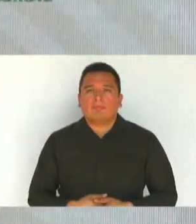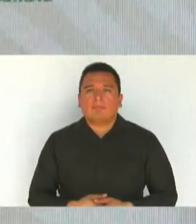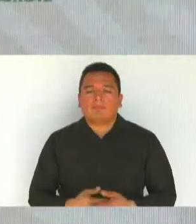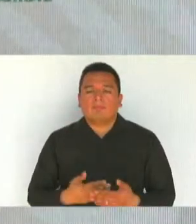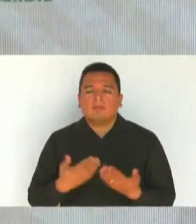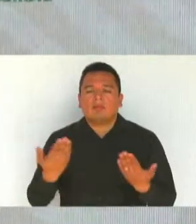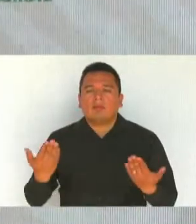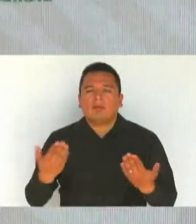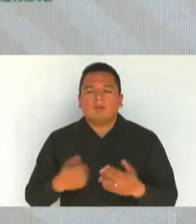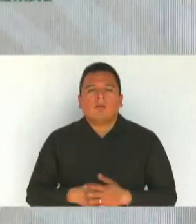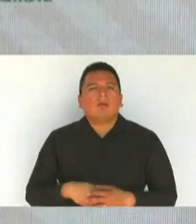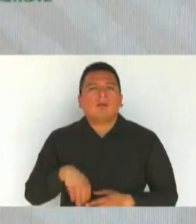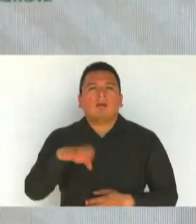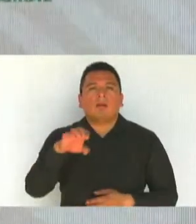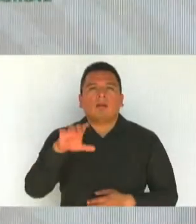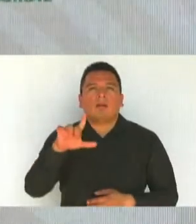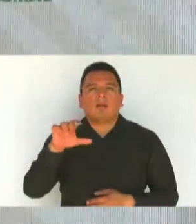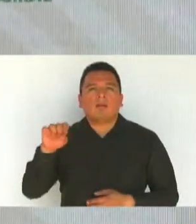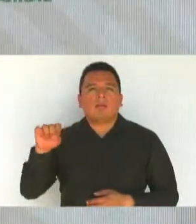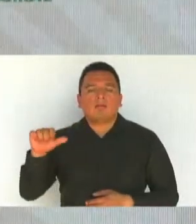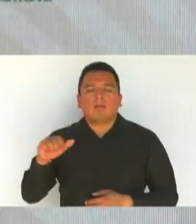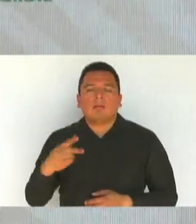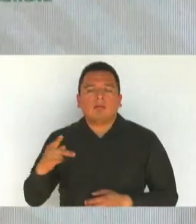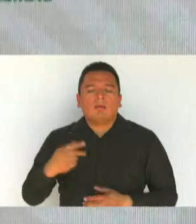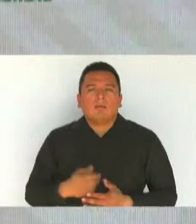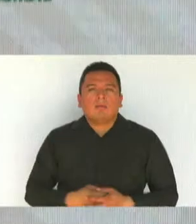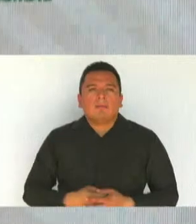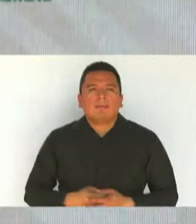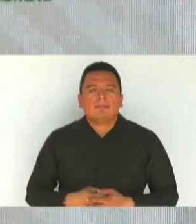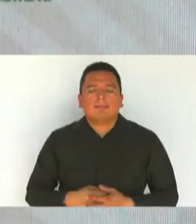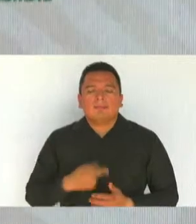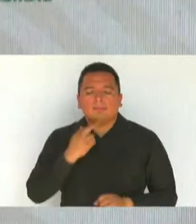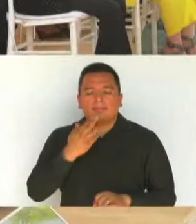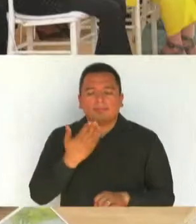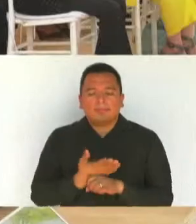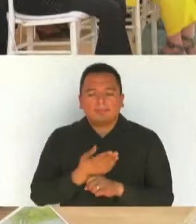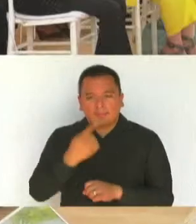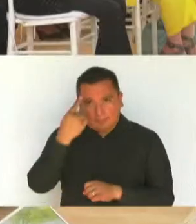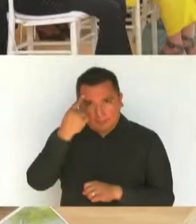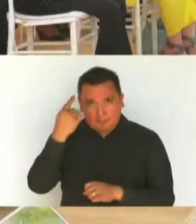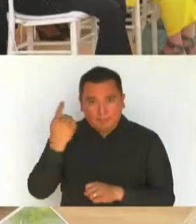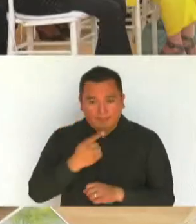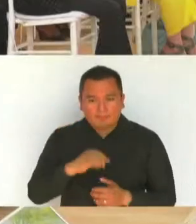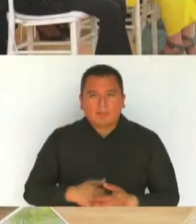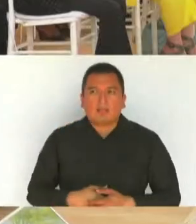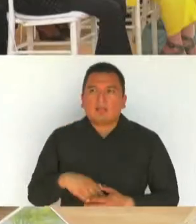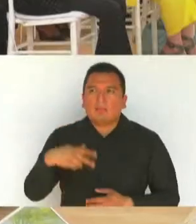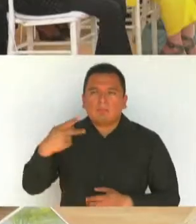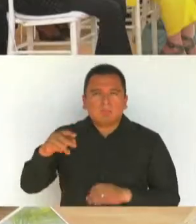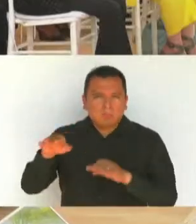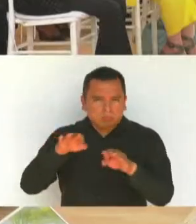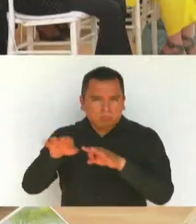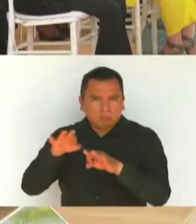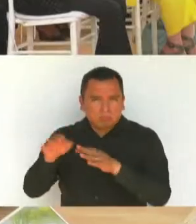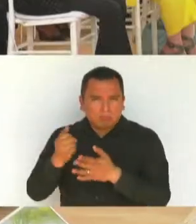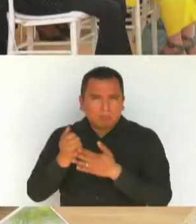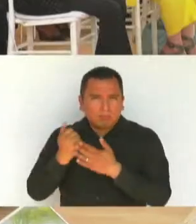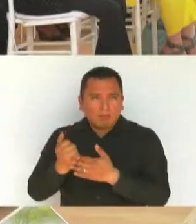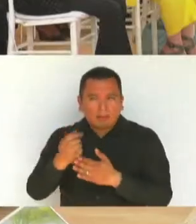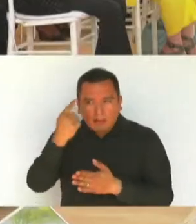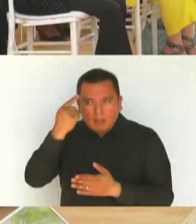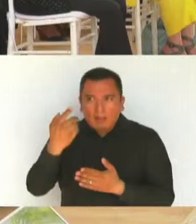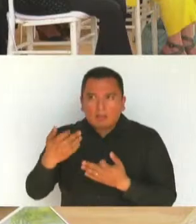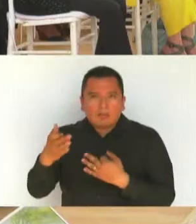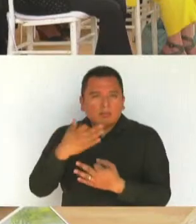de ELSA es transformar el ámbito laboral en espacios saludables donde participen las